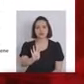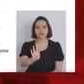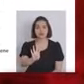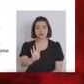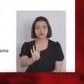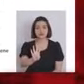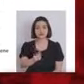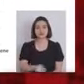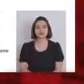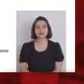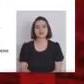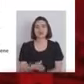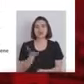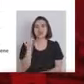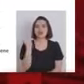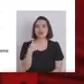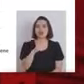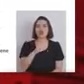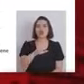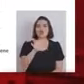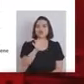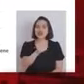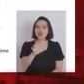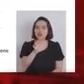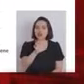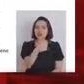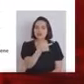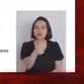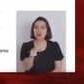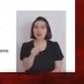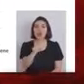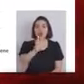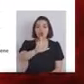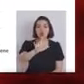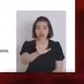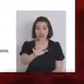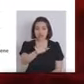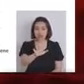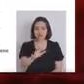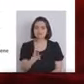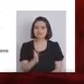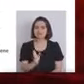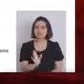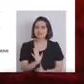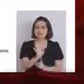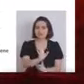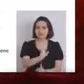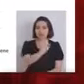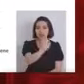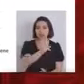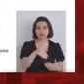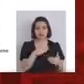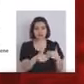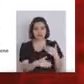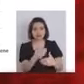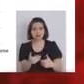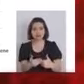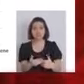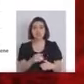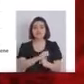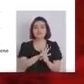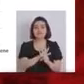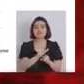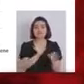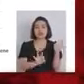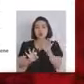COVID-19. Por último, acá en el Perú están de moda las encuestas porque estamos en etapa electoral, pero nuestros políticos son muy dados a